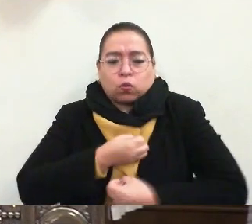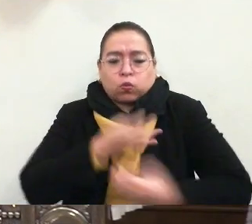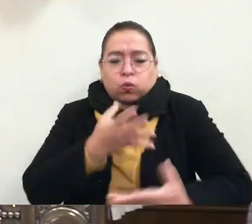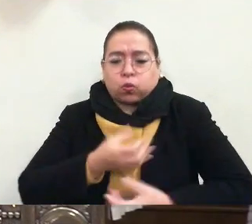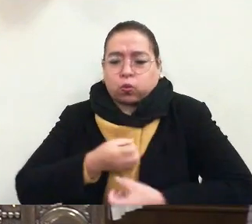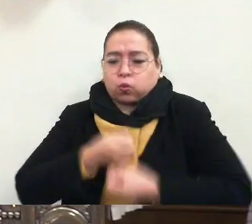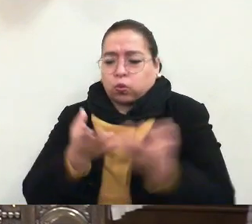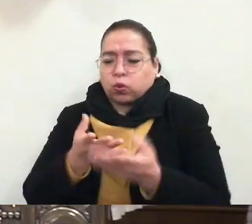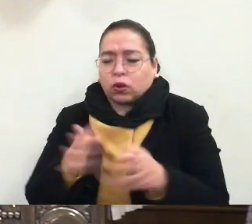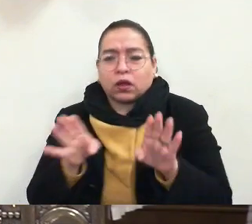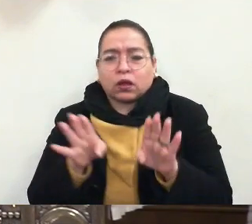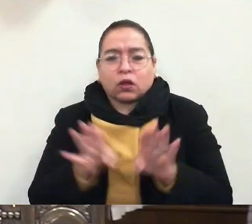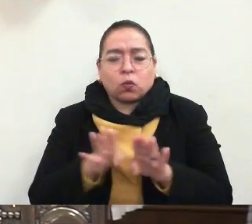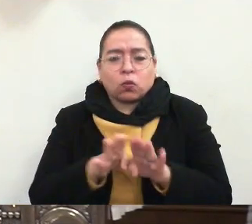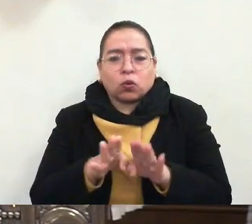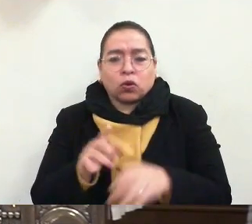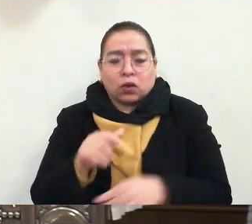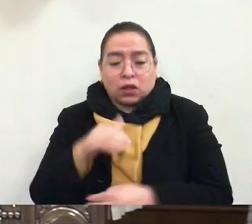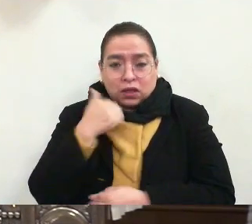quiere para nosotros.